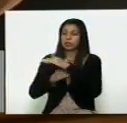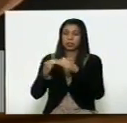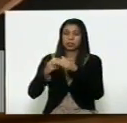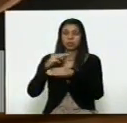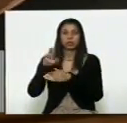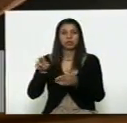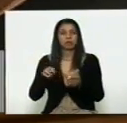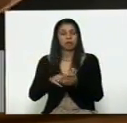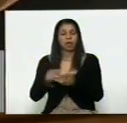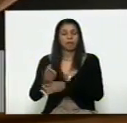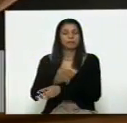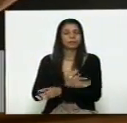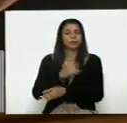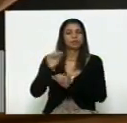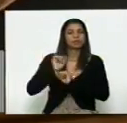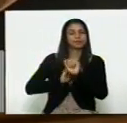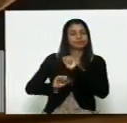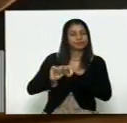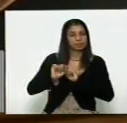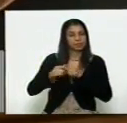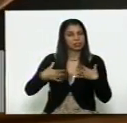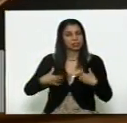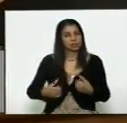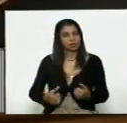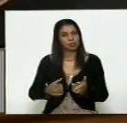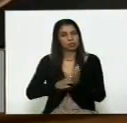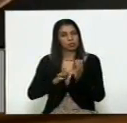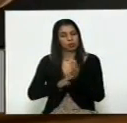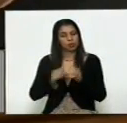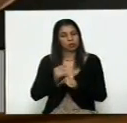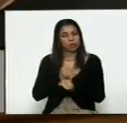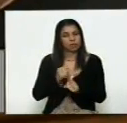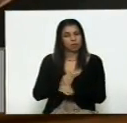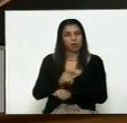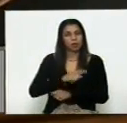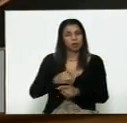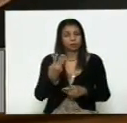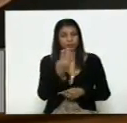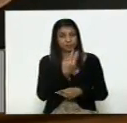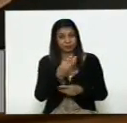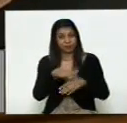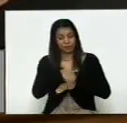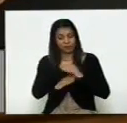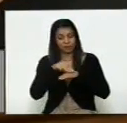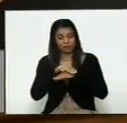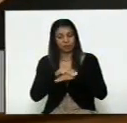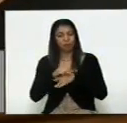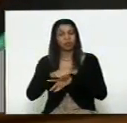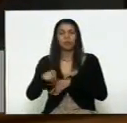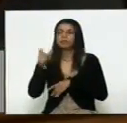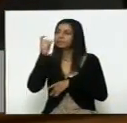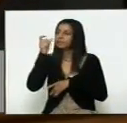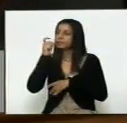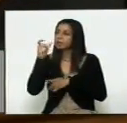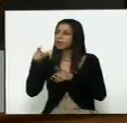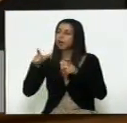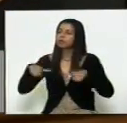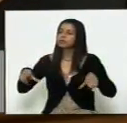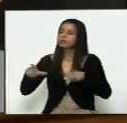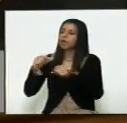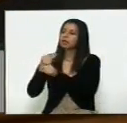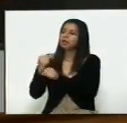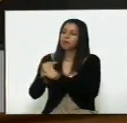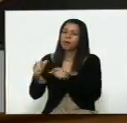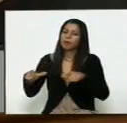Prevención, Salud y Seguridad Laboral, deberán vigilar que las entidades de trabajo y los